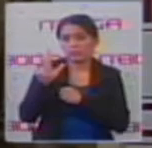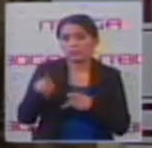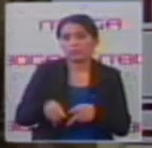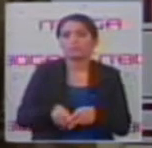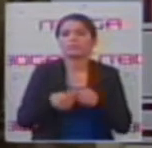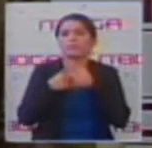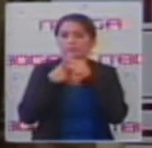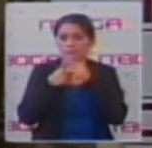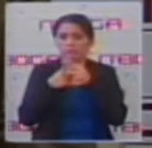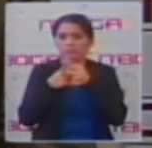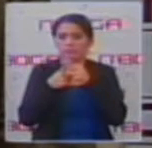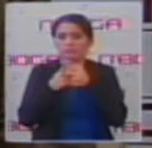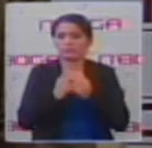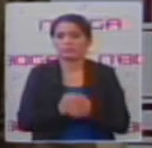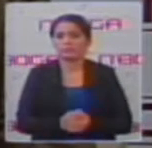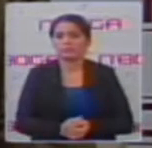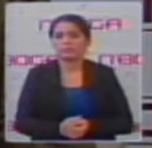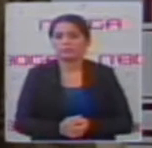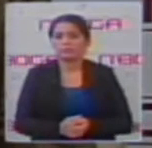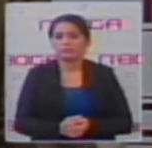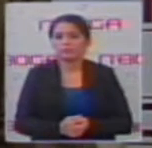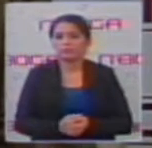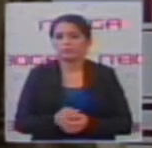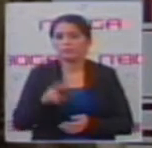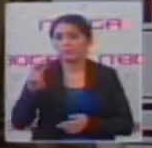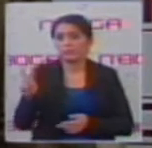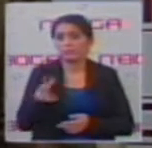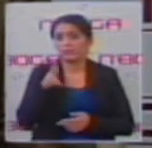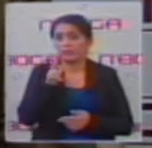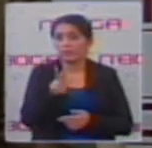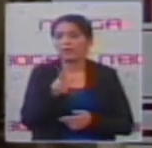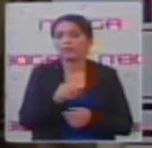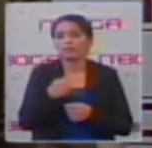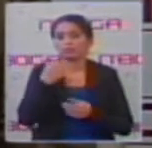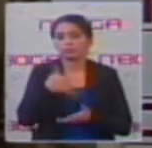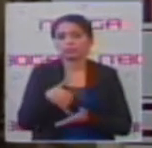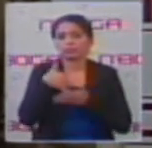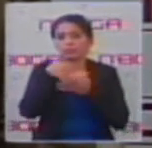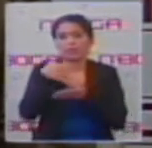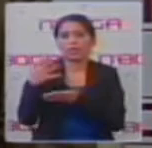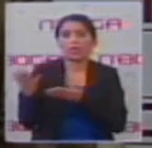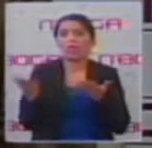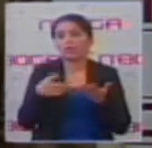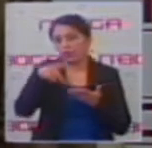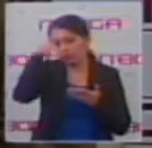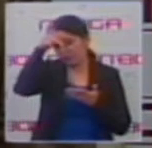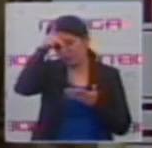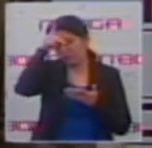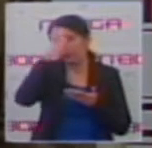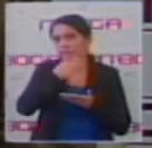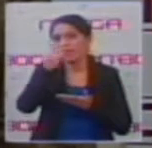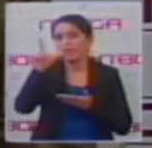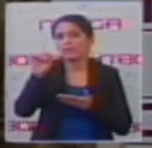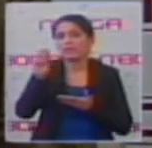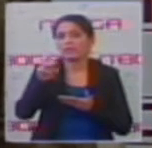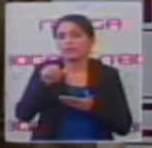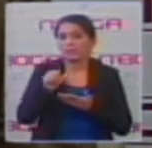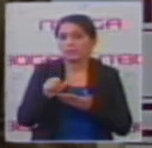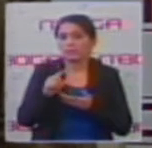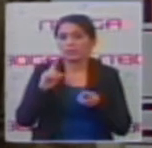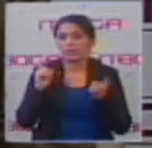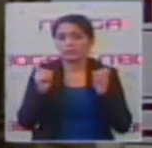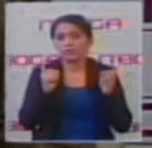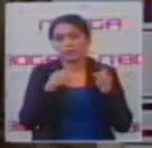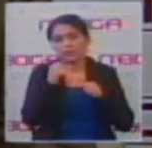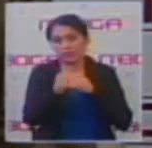23ª entrega de los awards, de los premios, y este año la sede fue en Lima, Perú. Y cada año la sede va cambiando. Y este